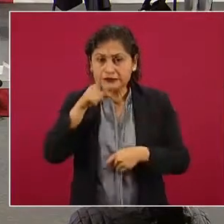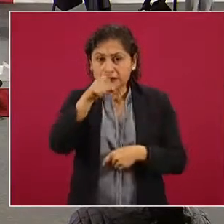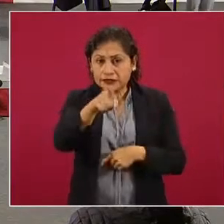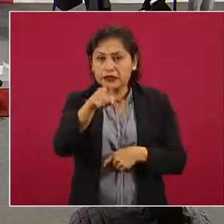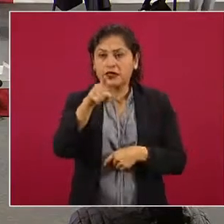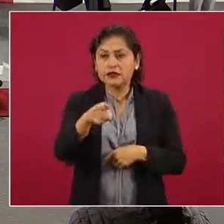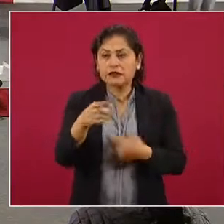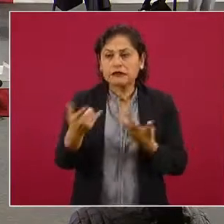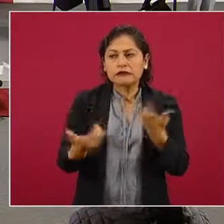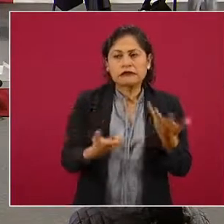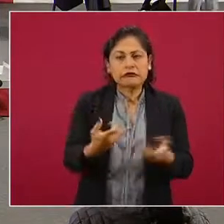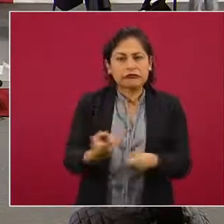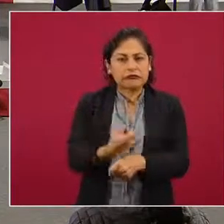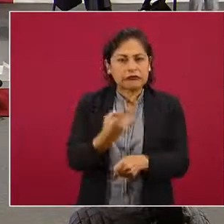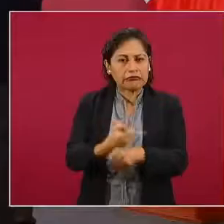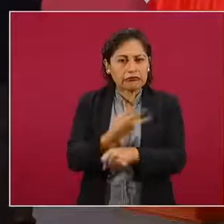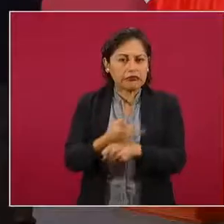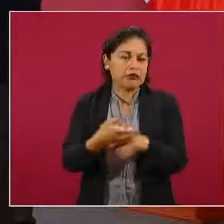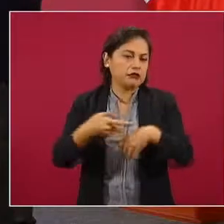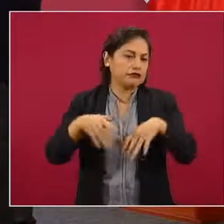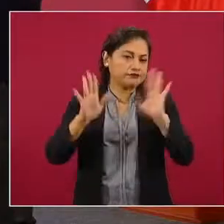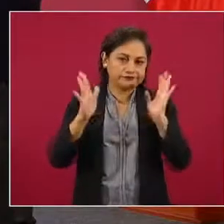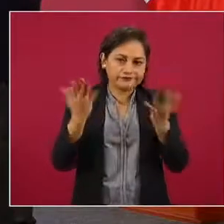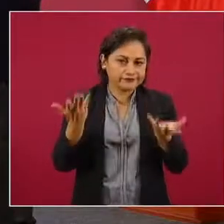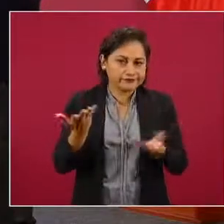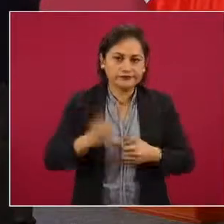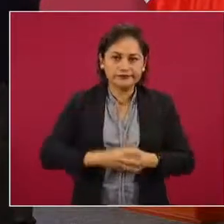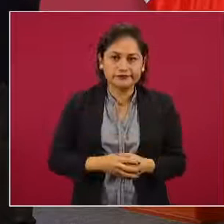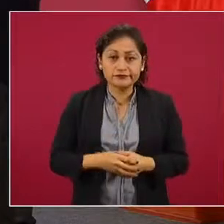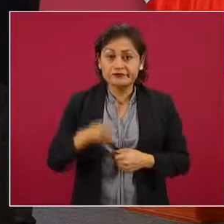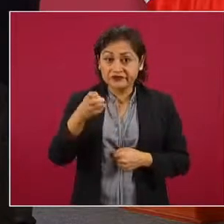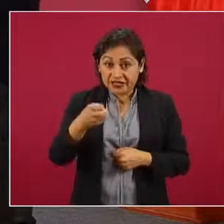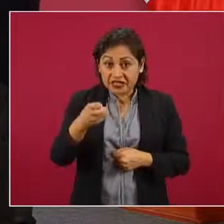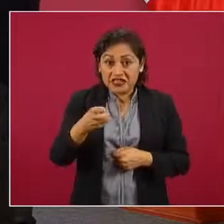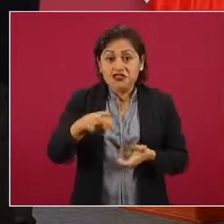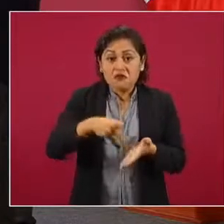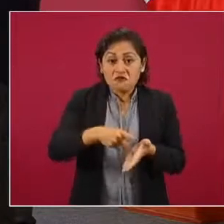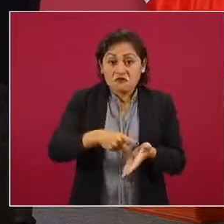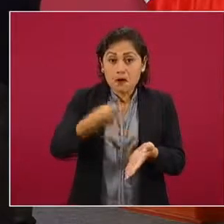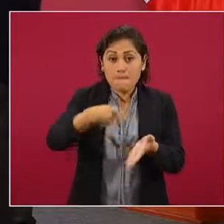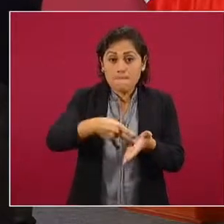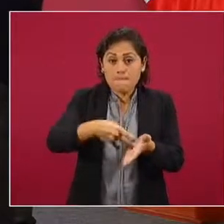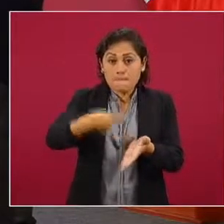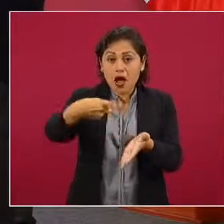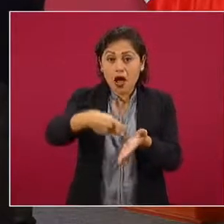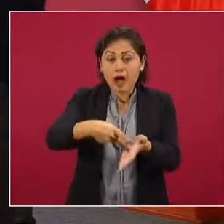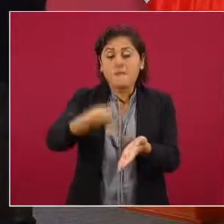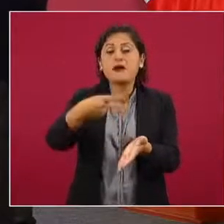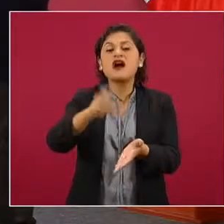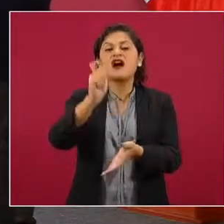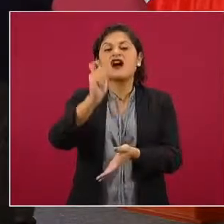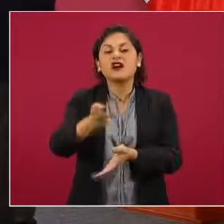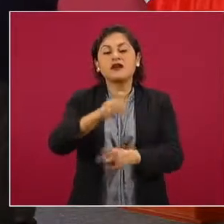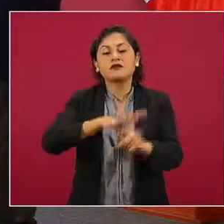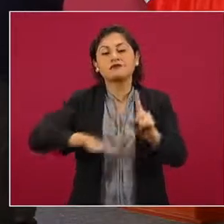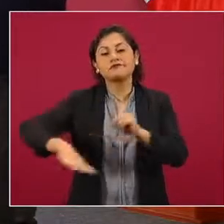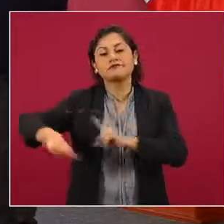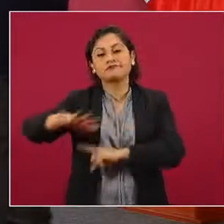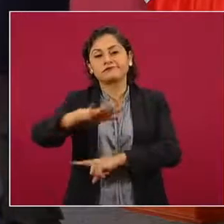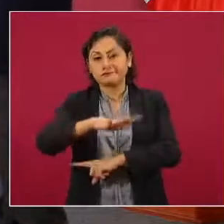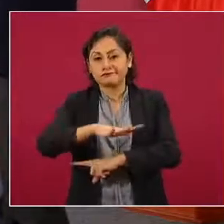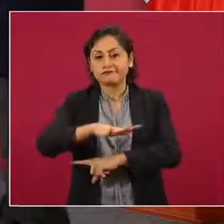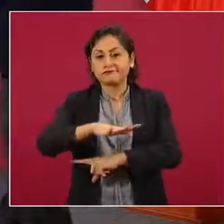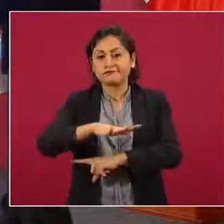Cuando esas prácticas se extienden y se generalizan, acaban con los cimientos mismos de